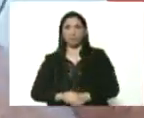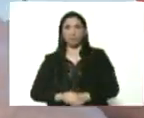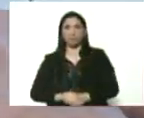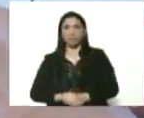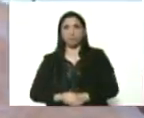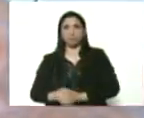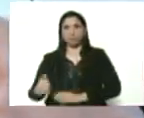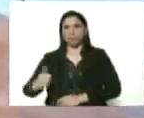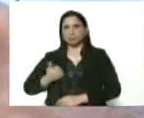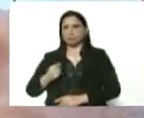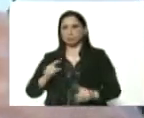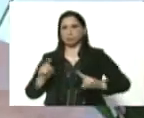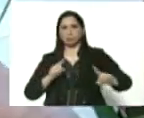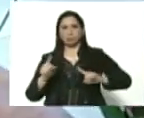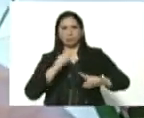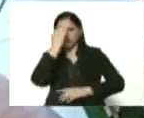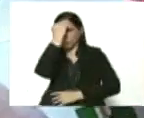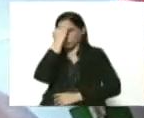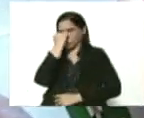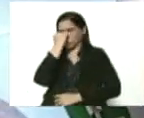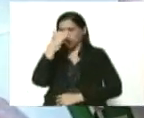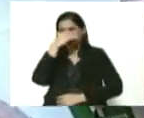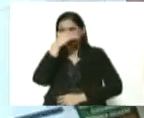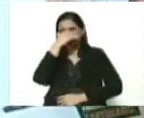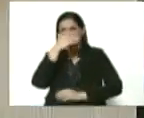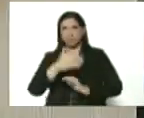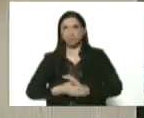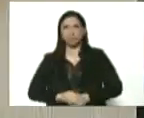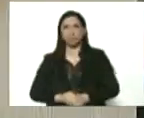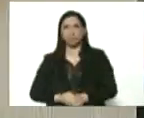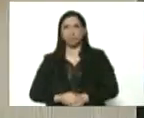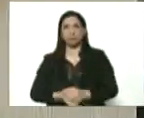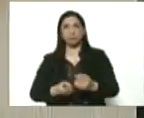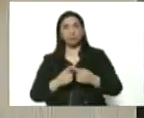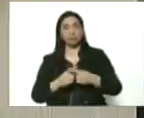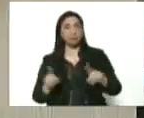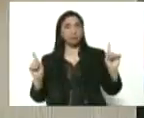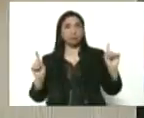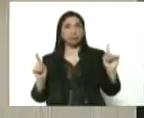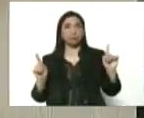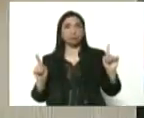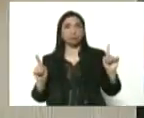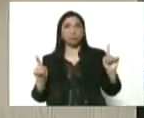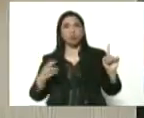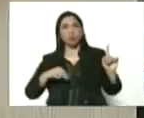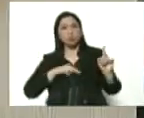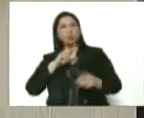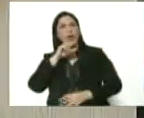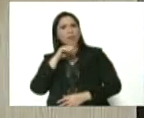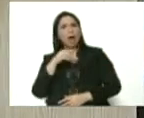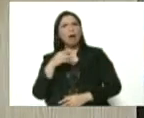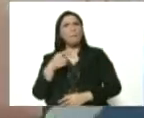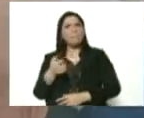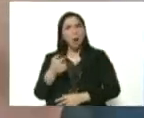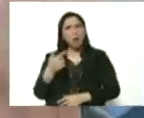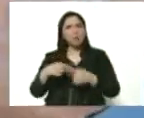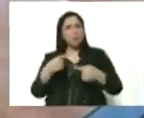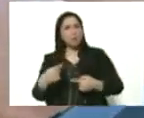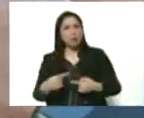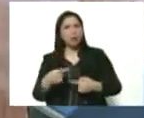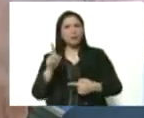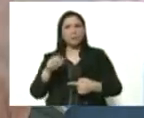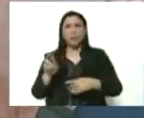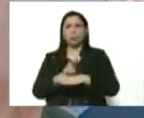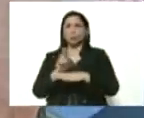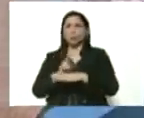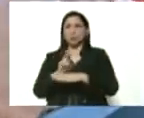aprovisamiento logístico de los mercenarios y de los terroristas. Y por otro lado, y de eso vamos a hablar un poco después, es la